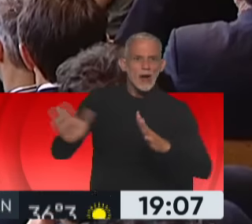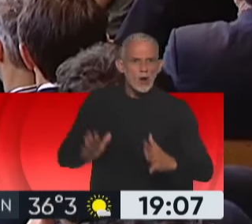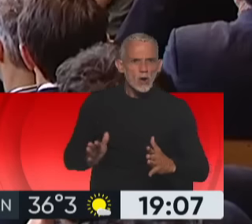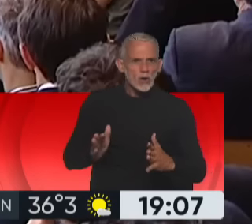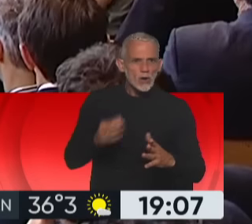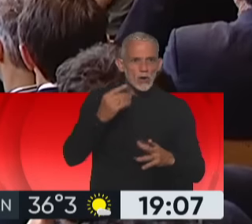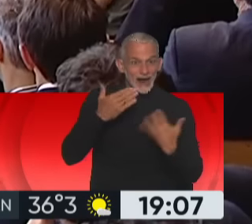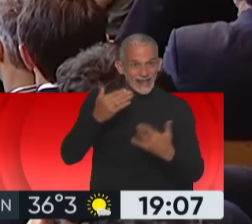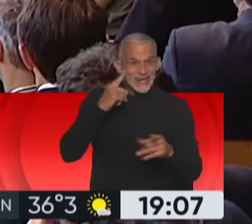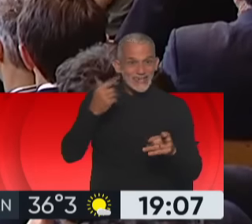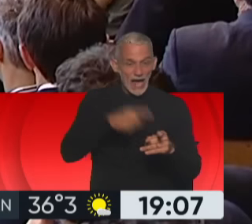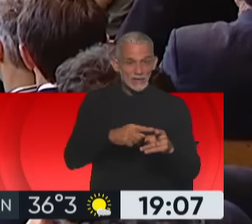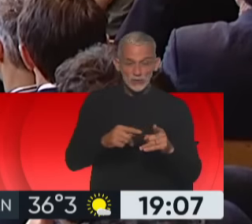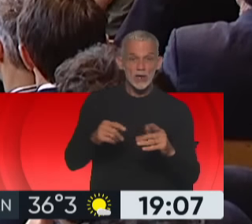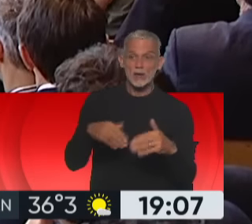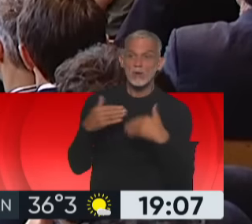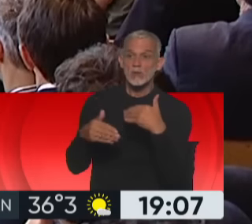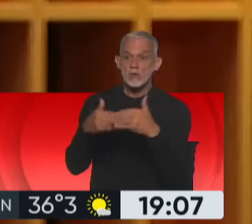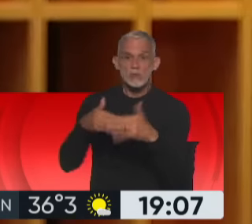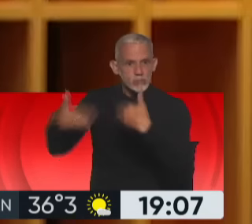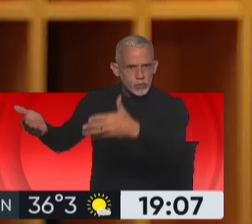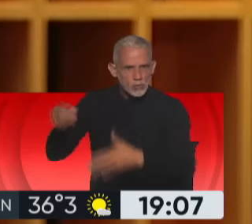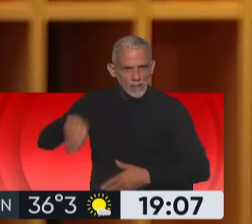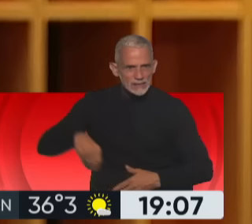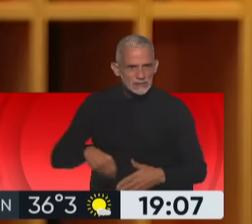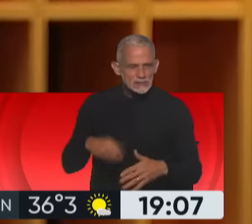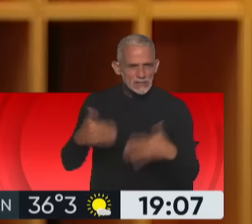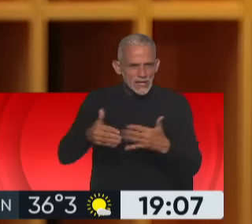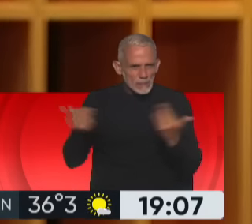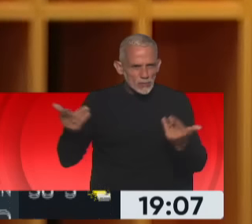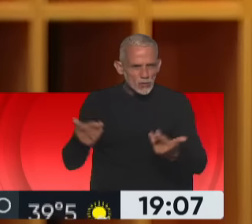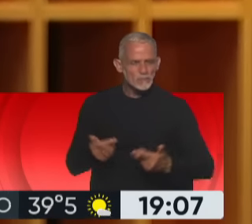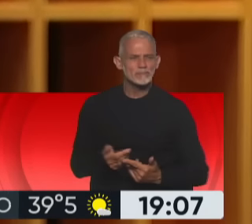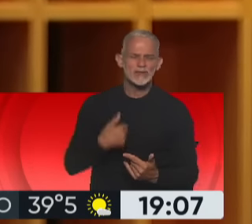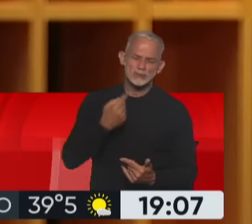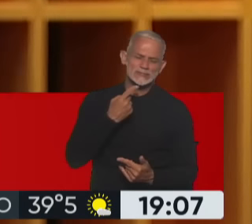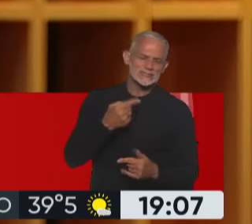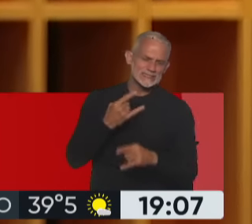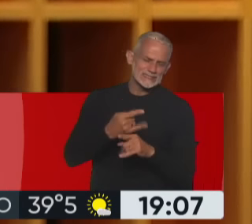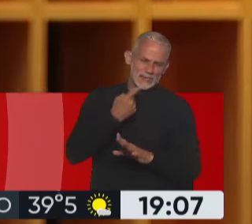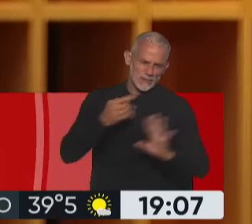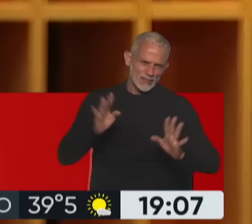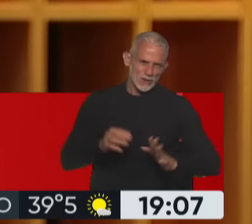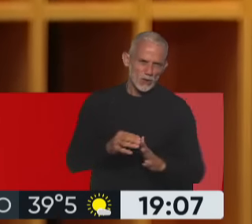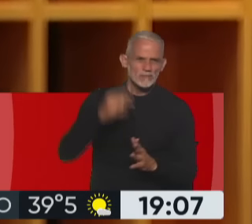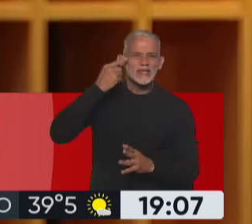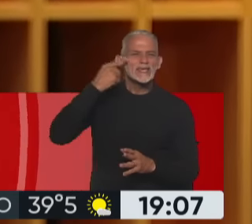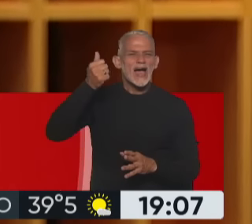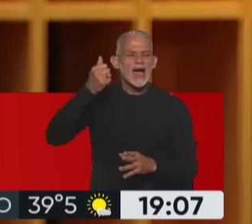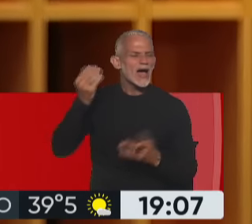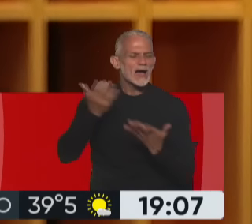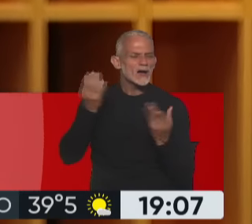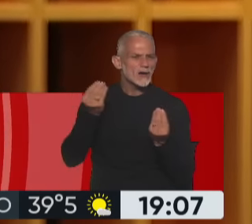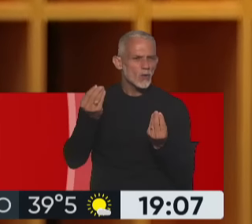permitir acelerar el crecimiento económico. Es decir, yo lo suelo mencionar a la inteligencia